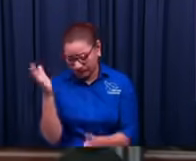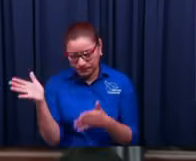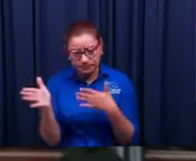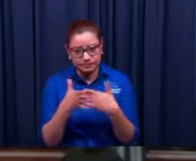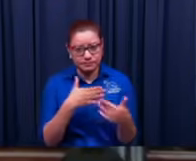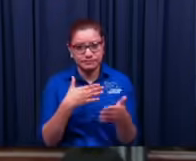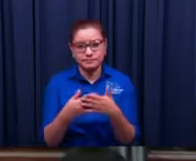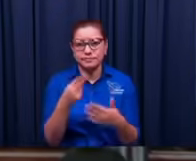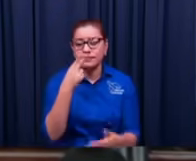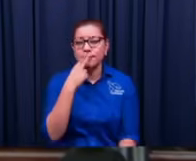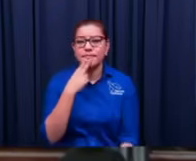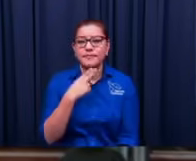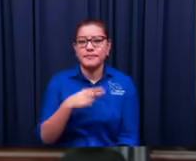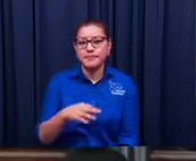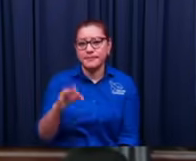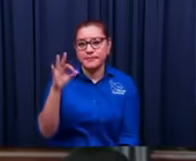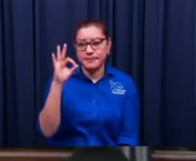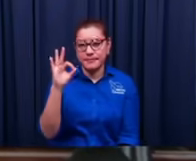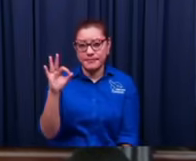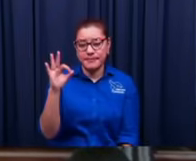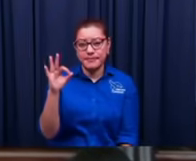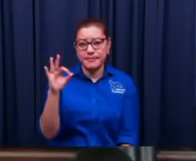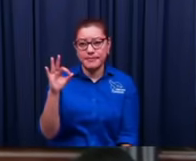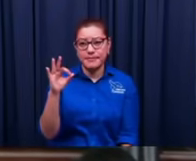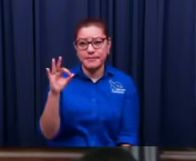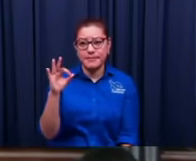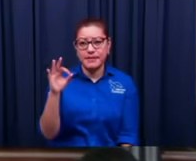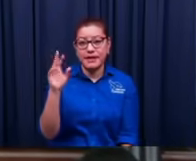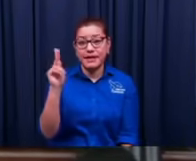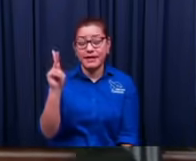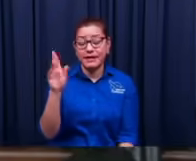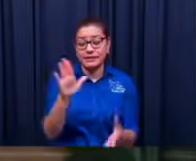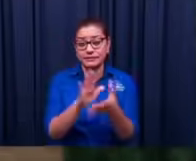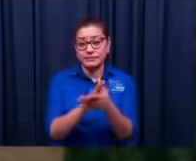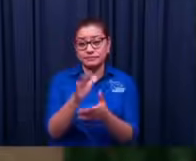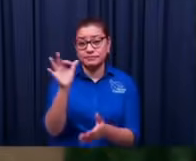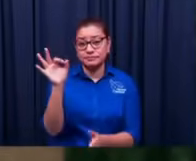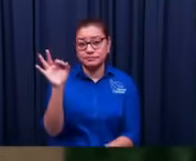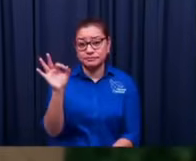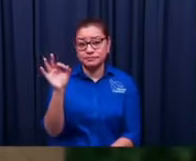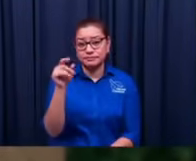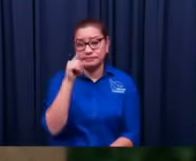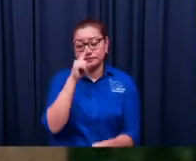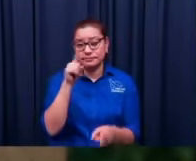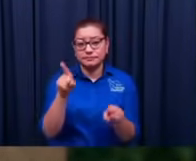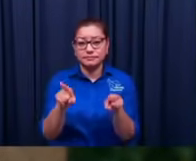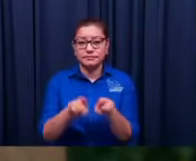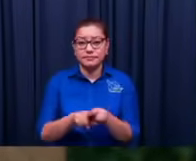Al hijo se lo pueden tuchar. Y al marido también.